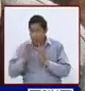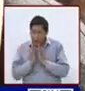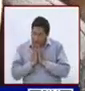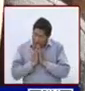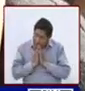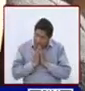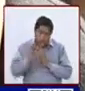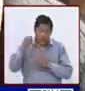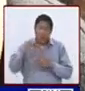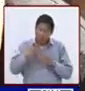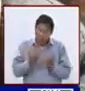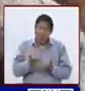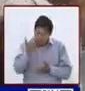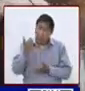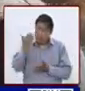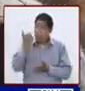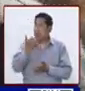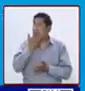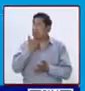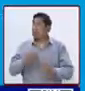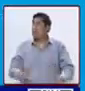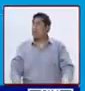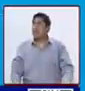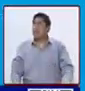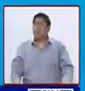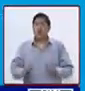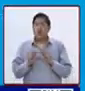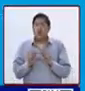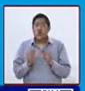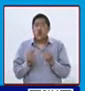mucha envidia eso, ¿no? Un grupito es.